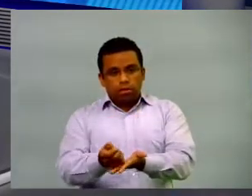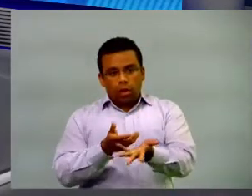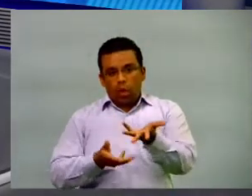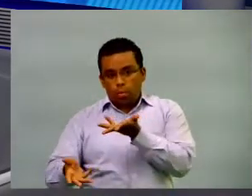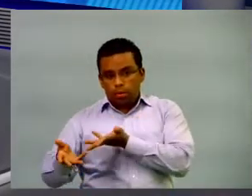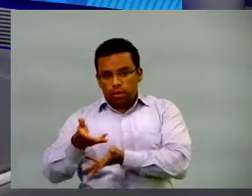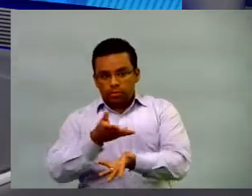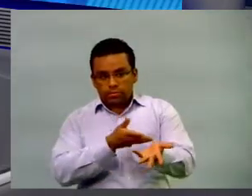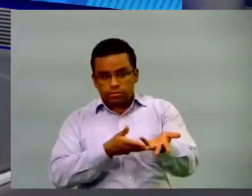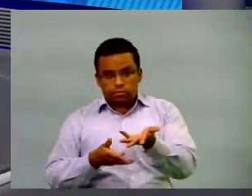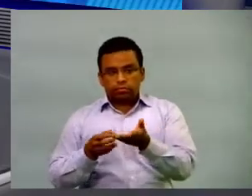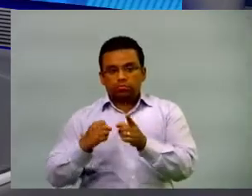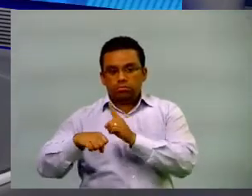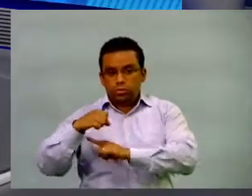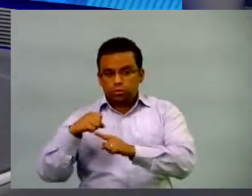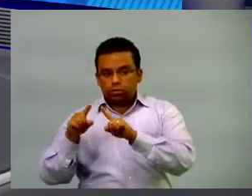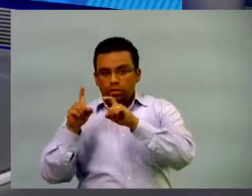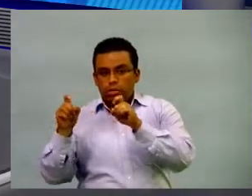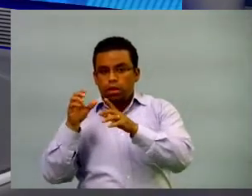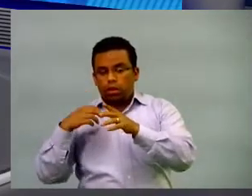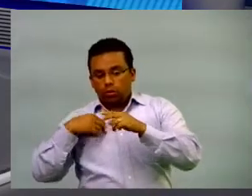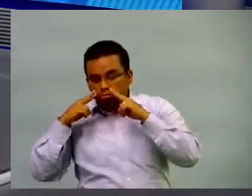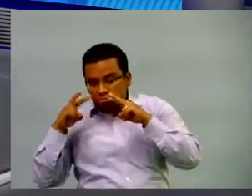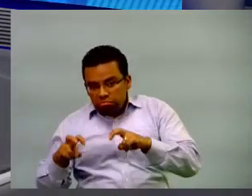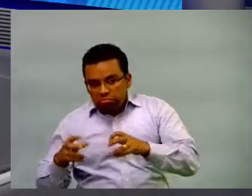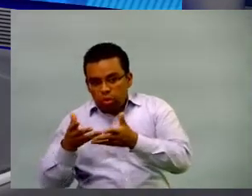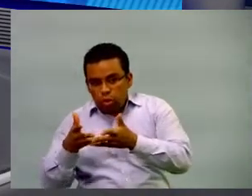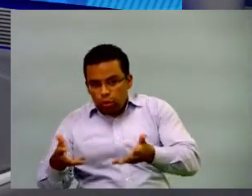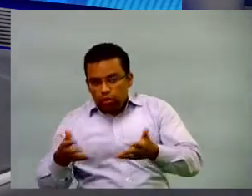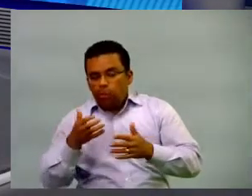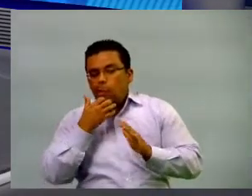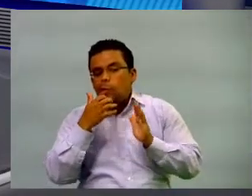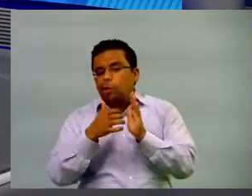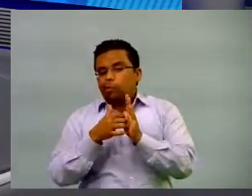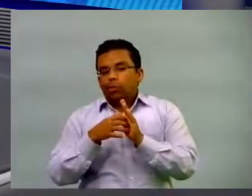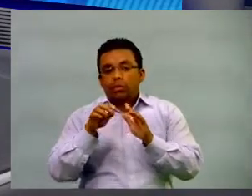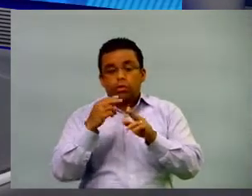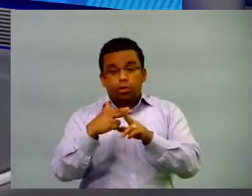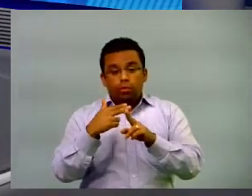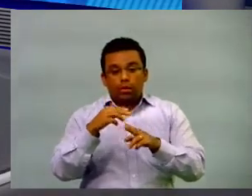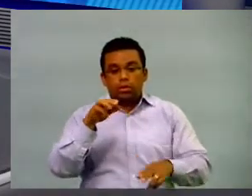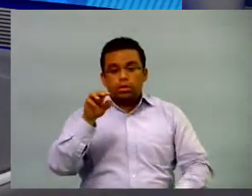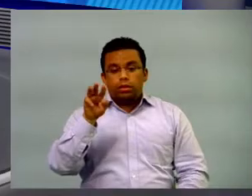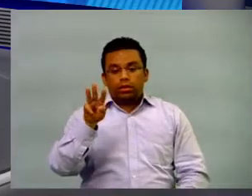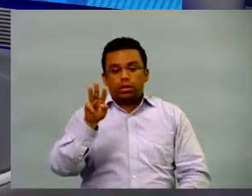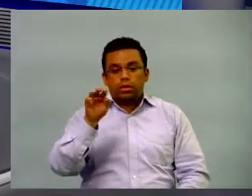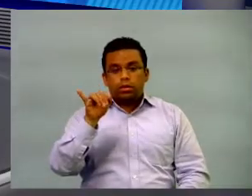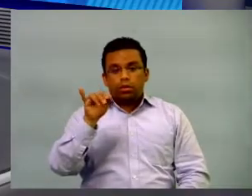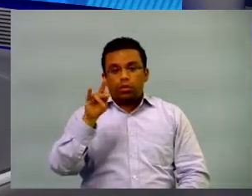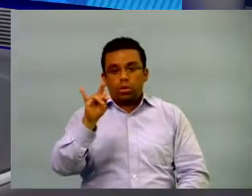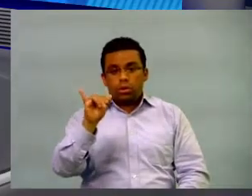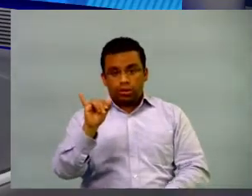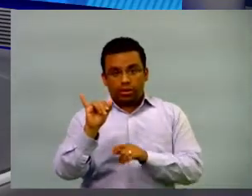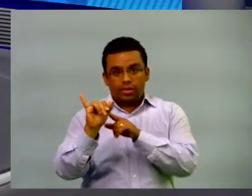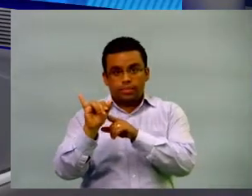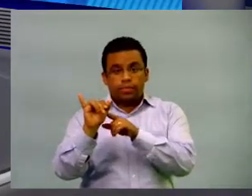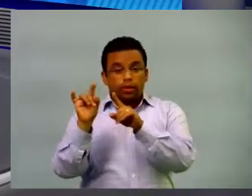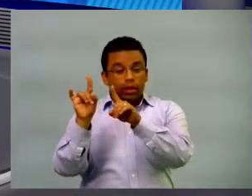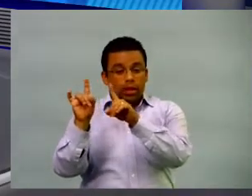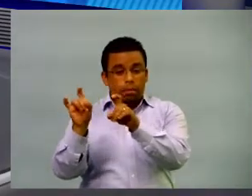compartir y a socializar conocimiento, como son los denominados wikis, y ahí encontramos wikis también temáticos y wikis